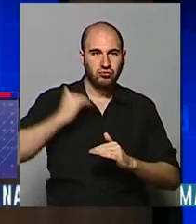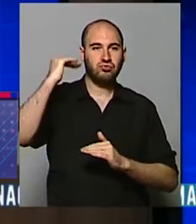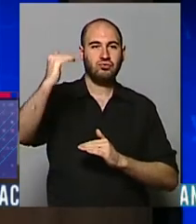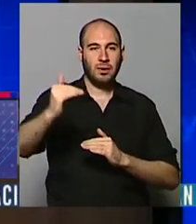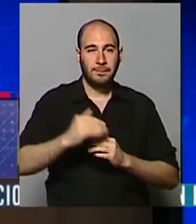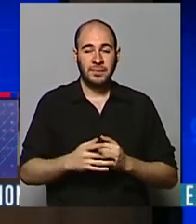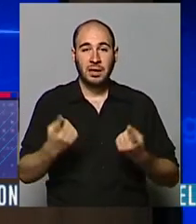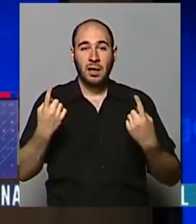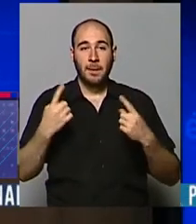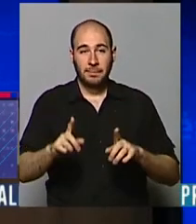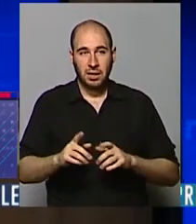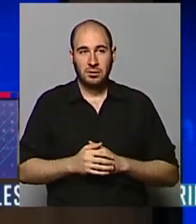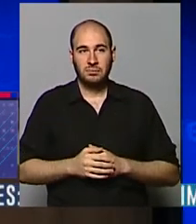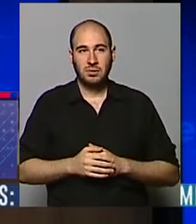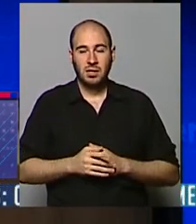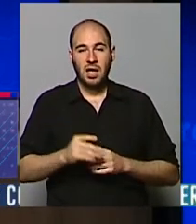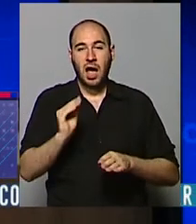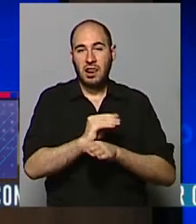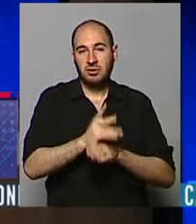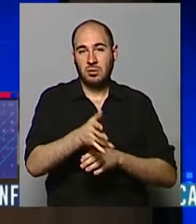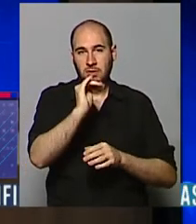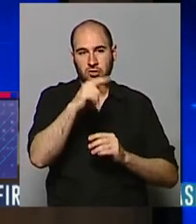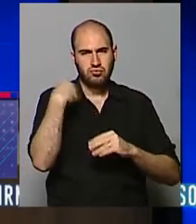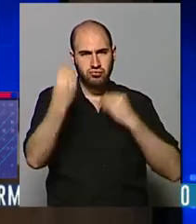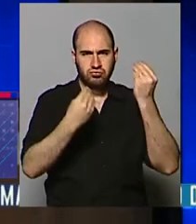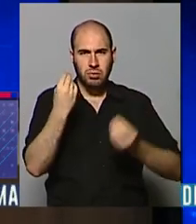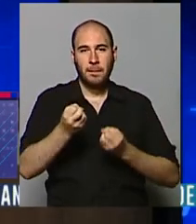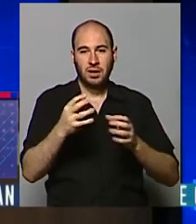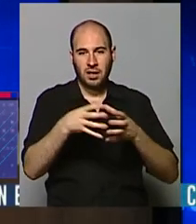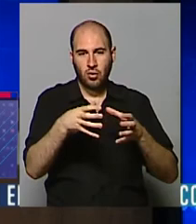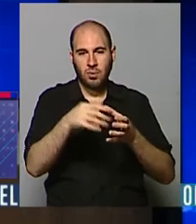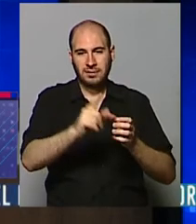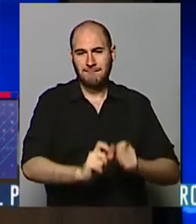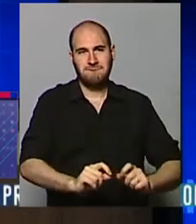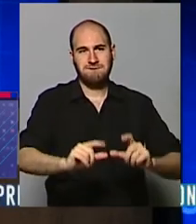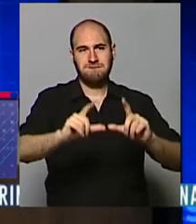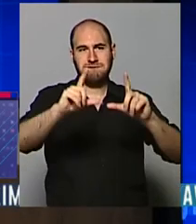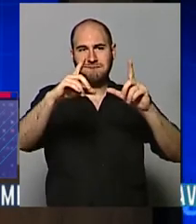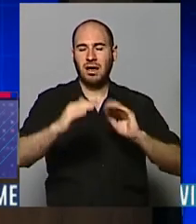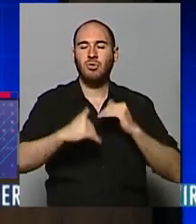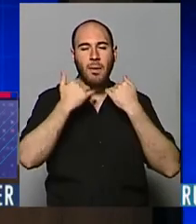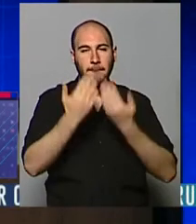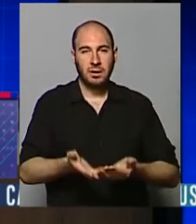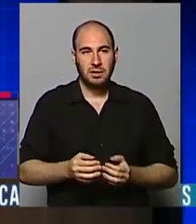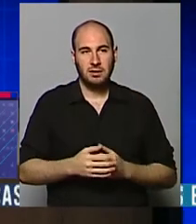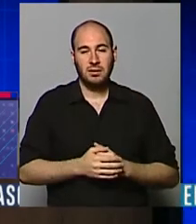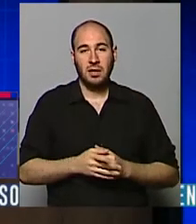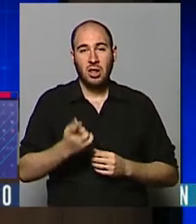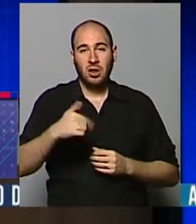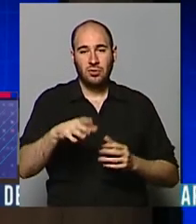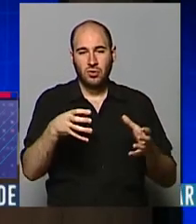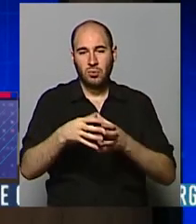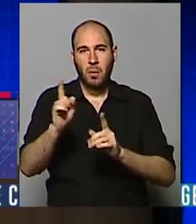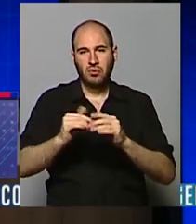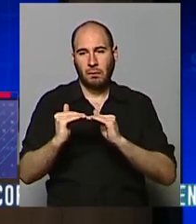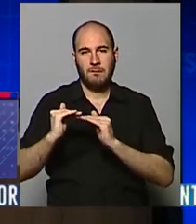pero sin lugar a dudas alimentos y bebidas sigue preocupando porque es el rubro que sigue creciendo más allá de que tengamos varios rubros